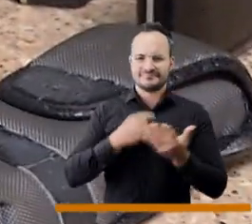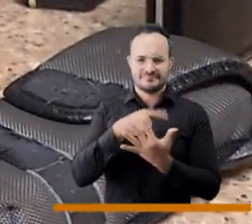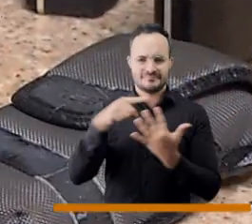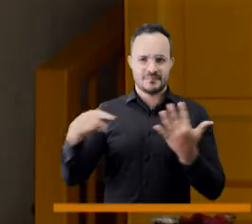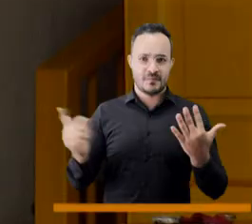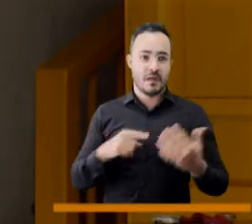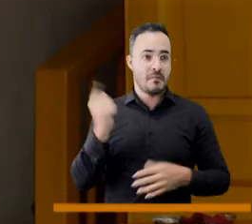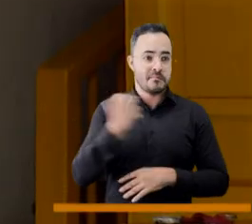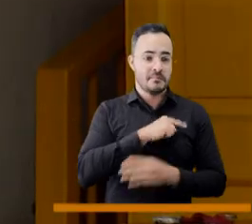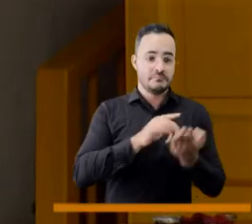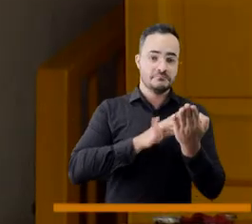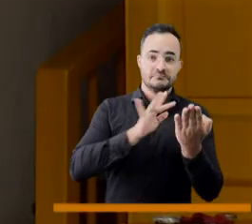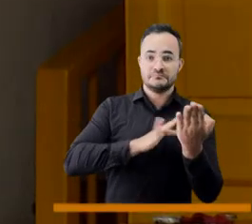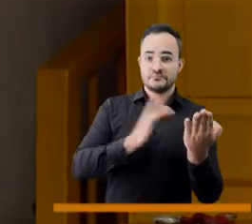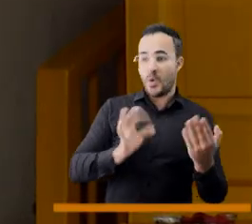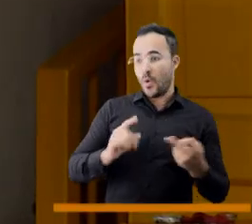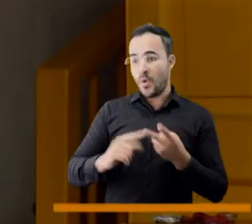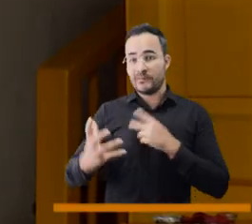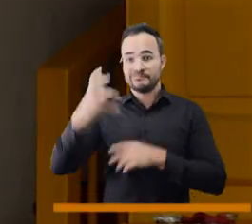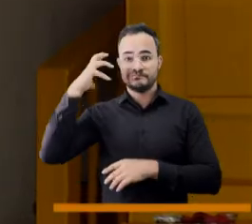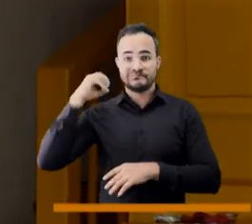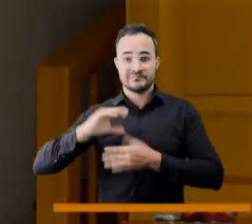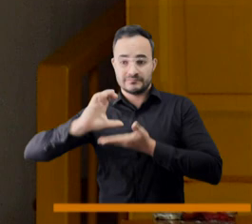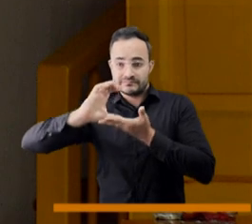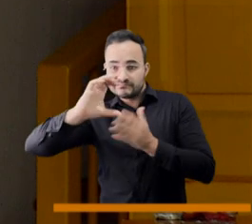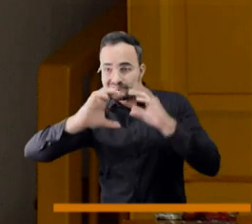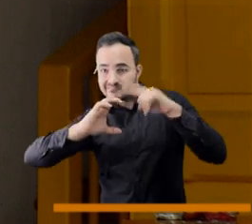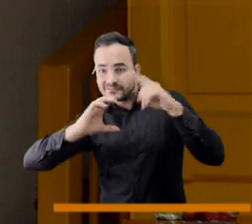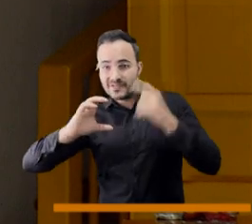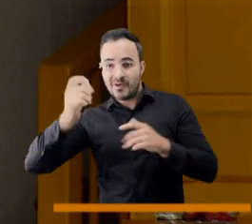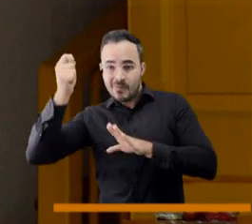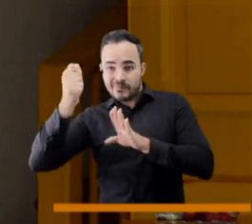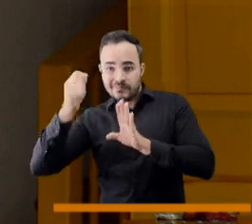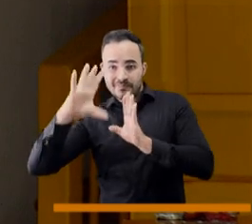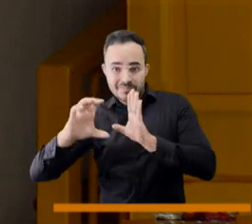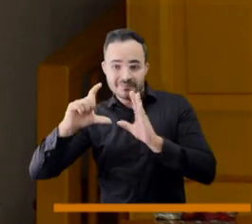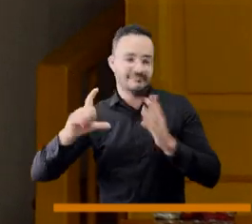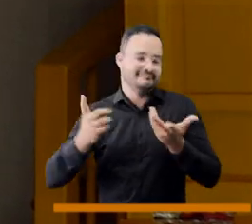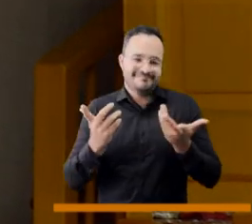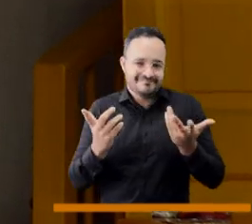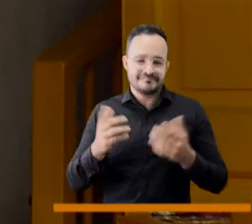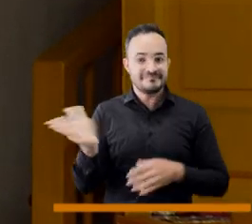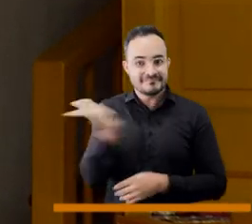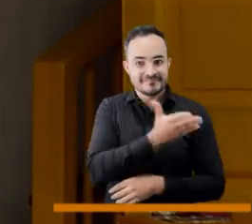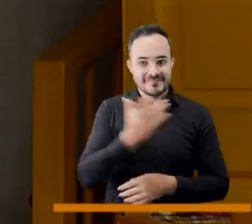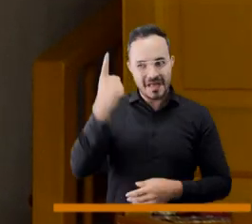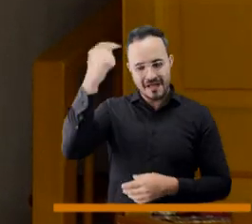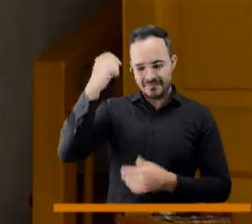para expresarse, desde los dispositivos móviles hasta las cámaras antiguas que aún funcionan.